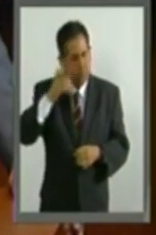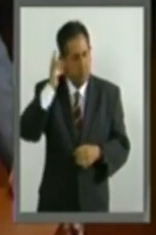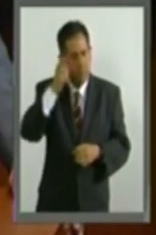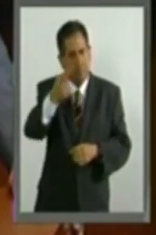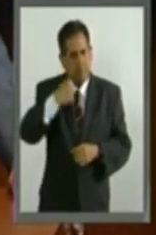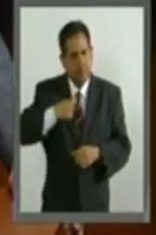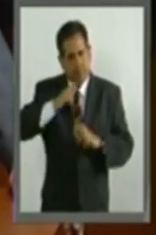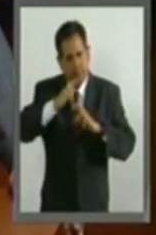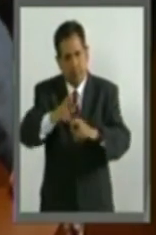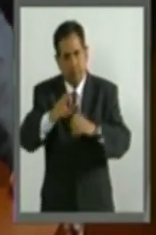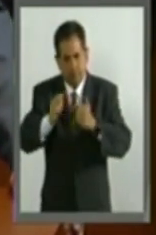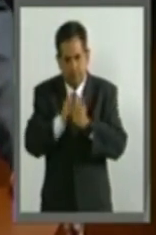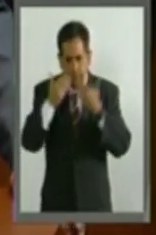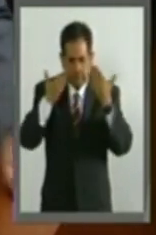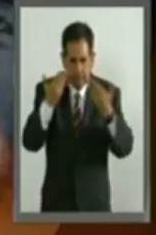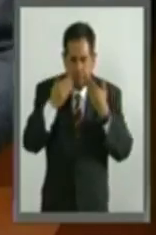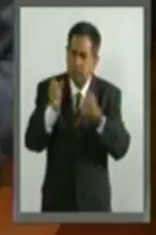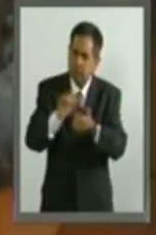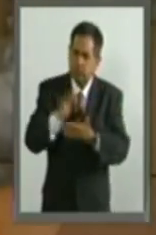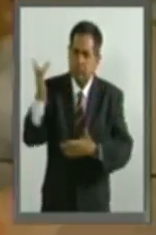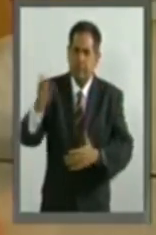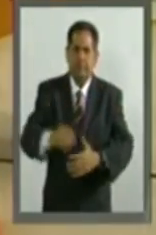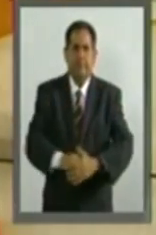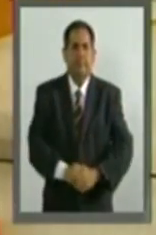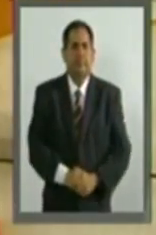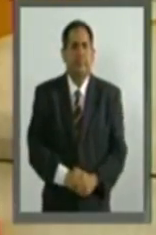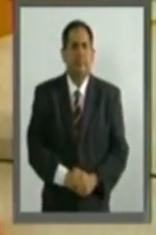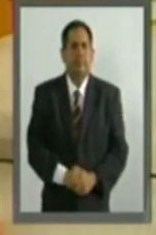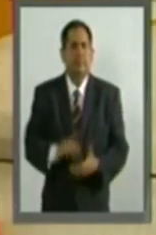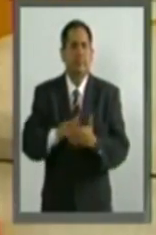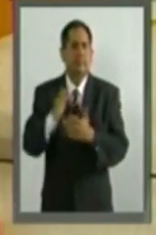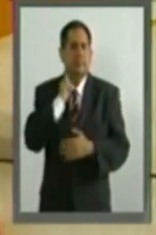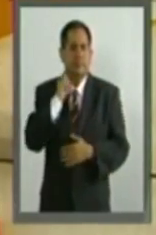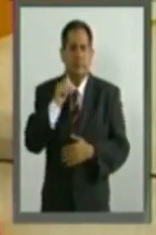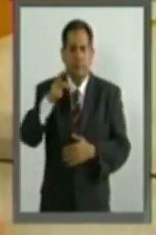su respuesta amable. Muchísimas gracias. Gracias, senador Patricio Martínez.